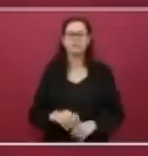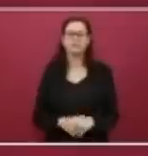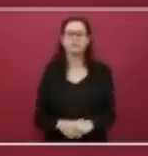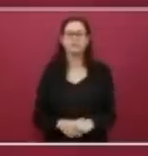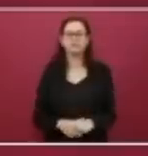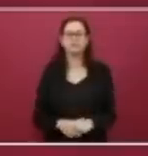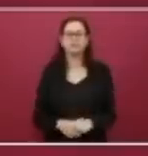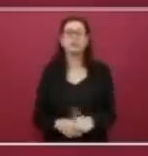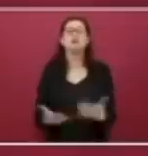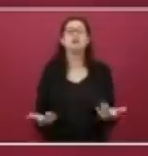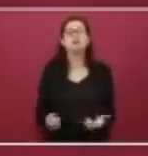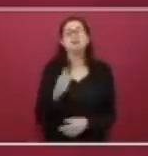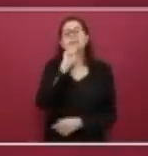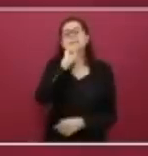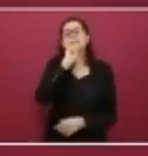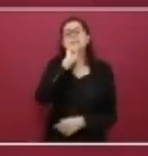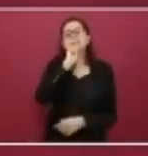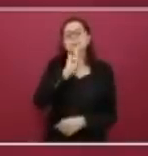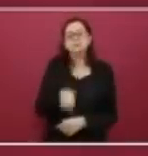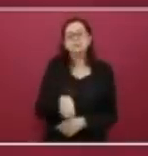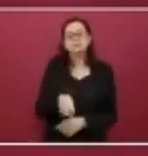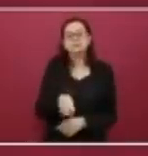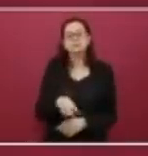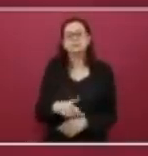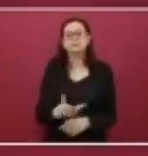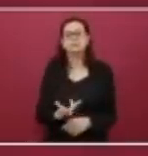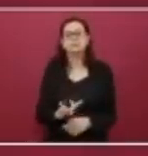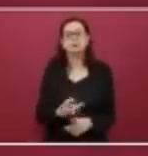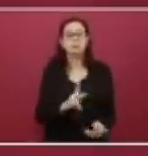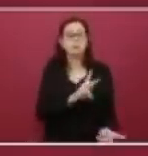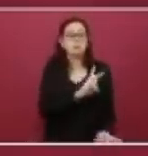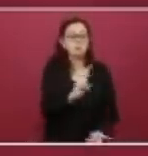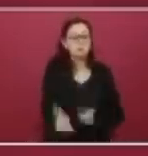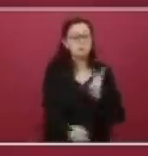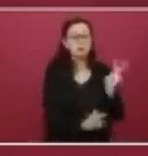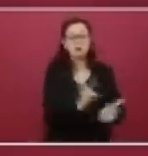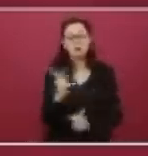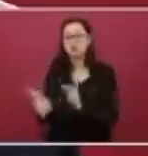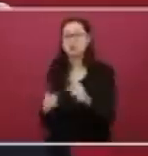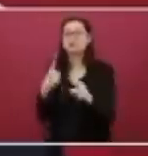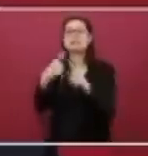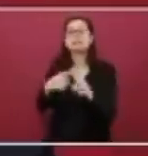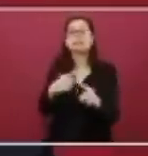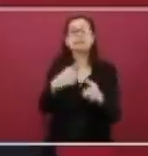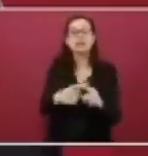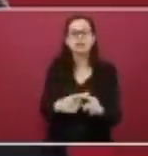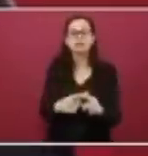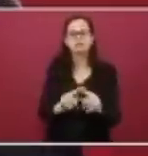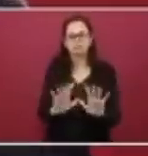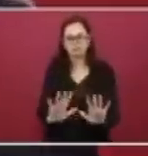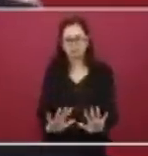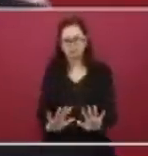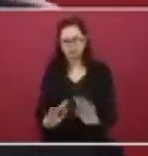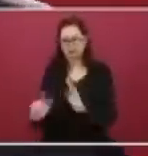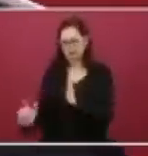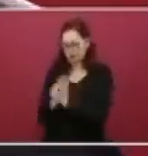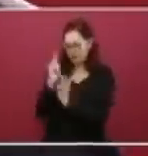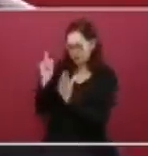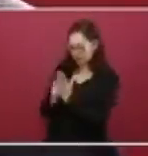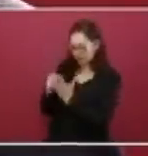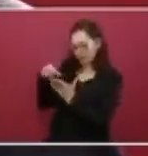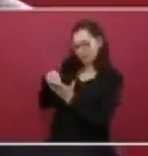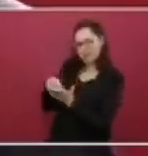y también el proceso consultamos viendo quién lo realiza de acuerdo a la ley hay